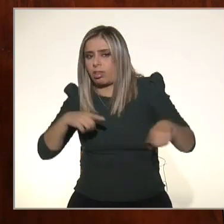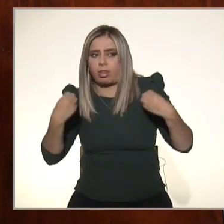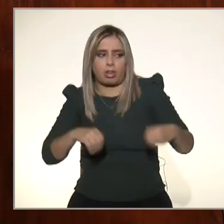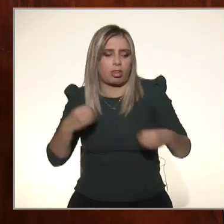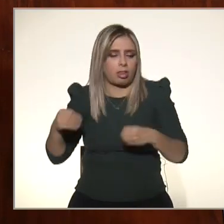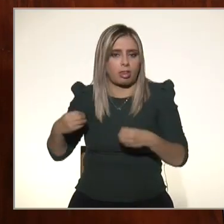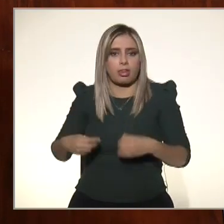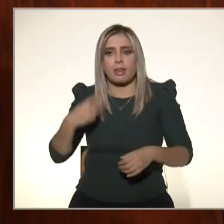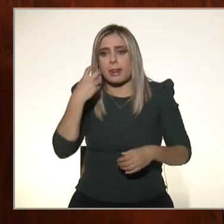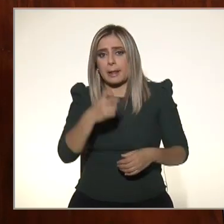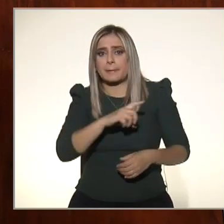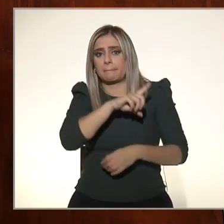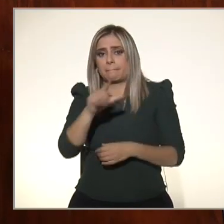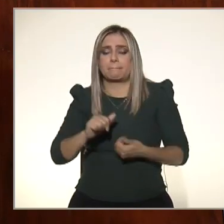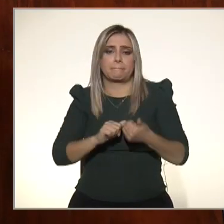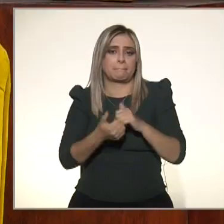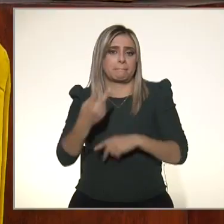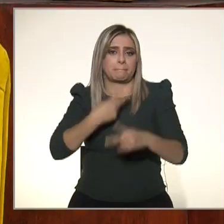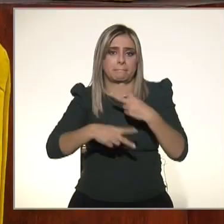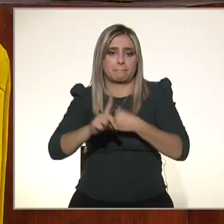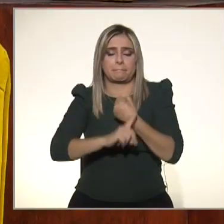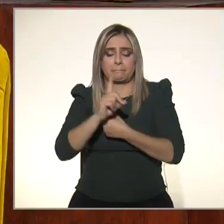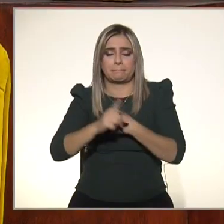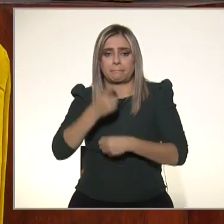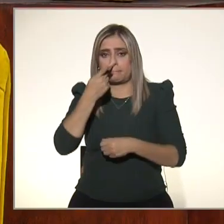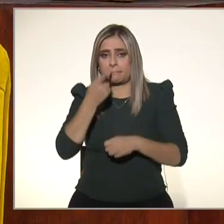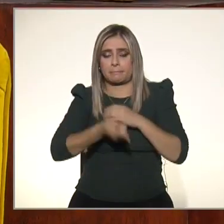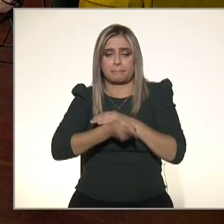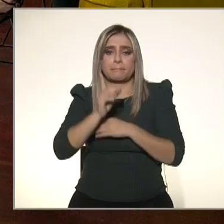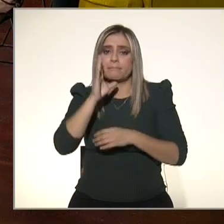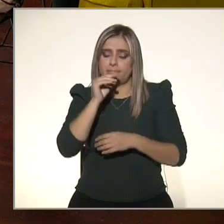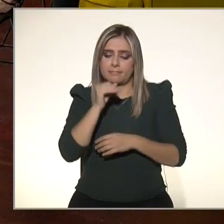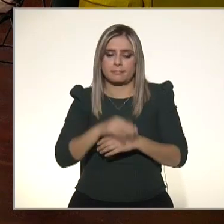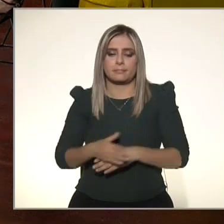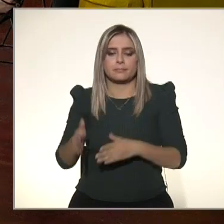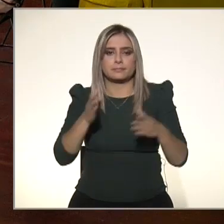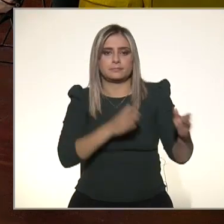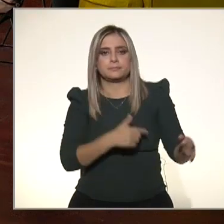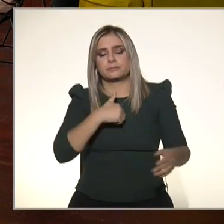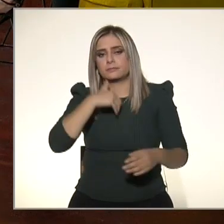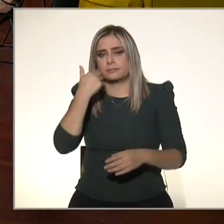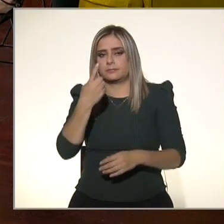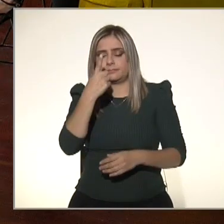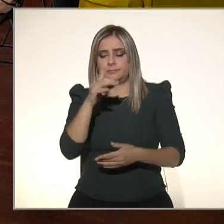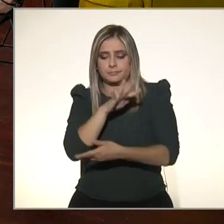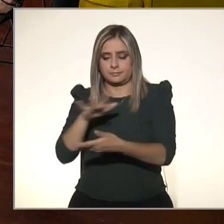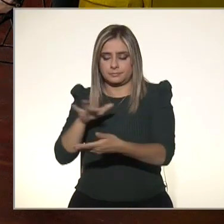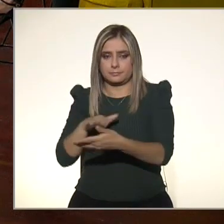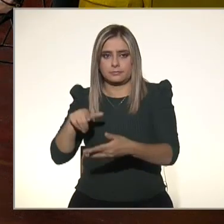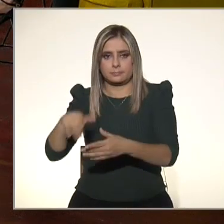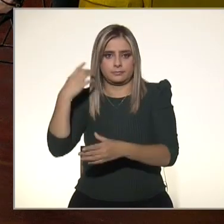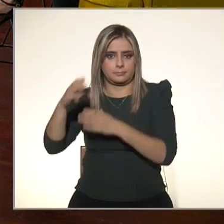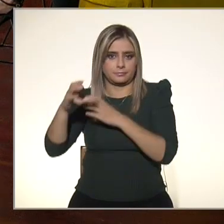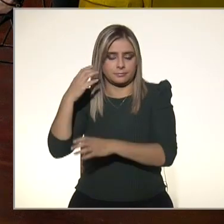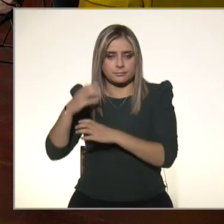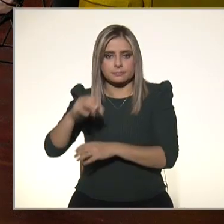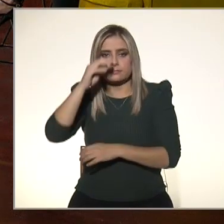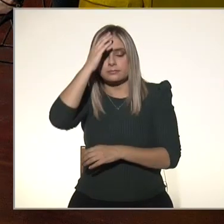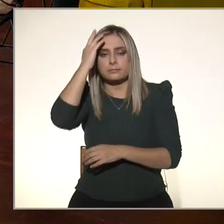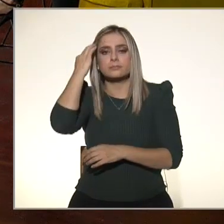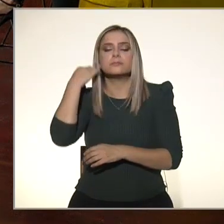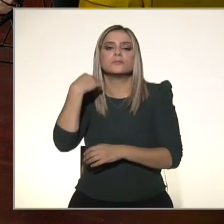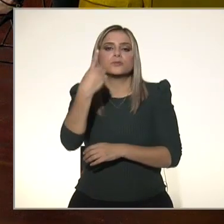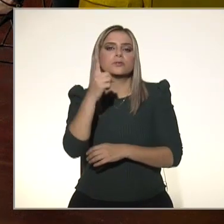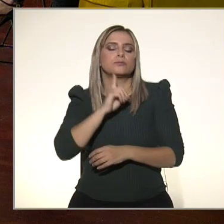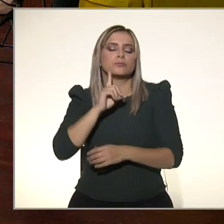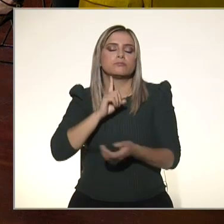influyendo muchísimo en que se puedan presentar estos problemas. Quiero compartirles el comentario de anónimo de una mujer